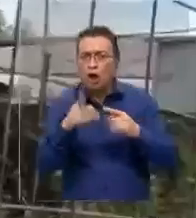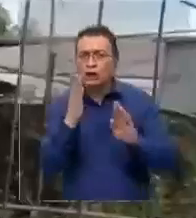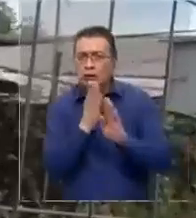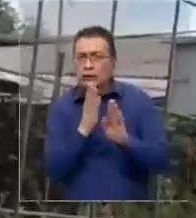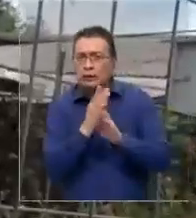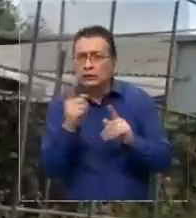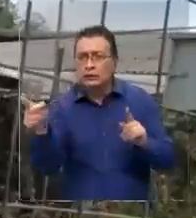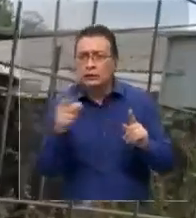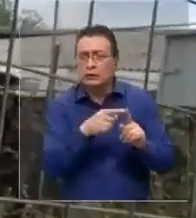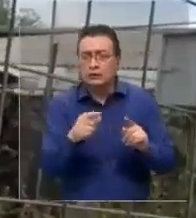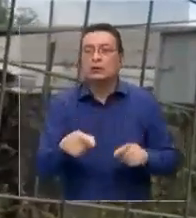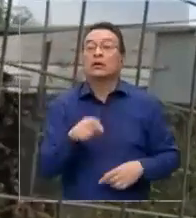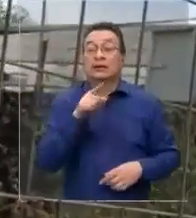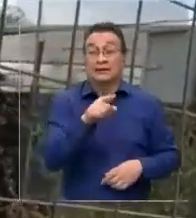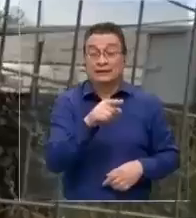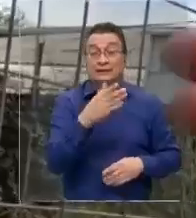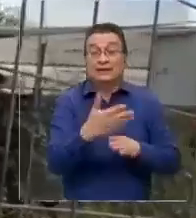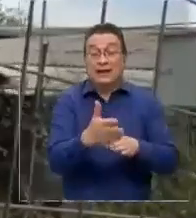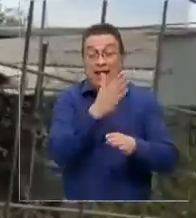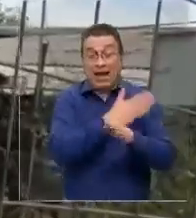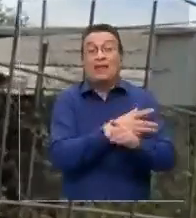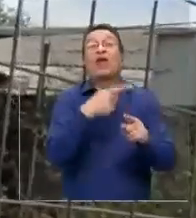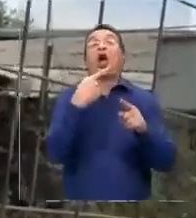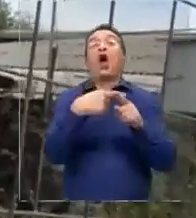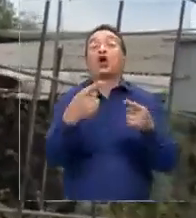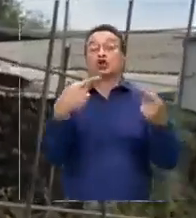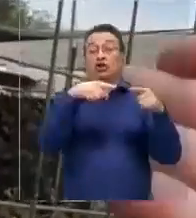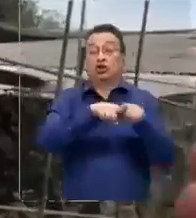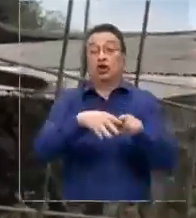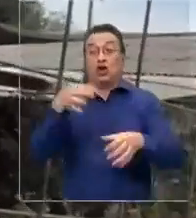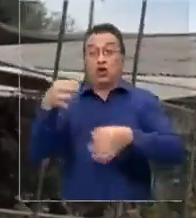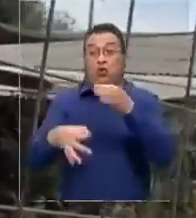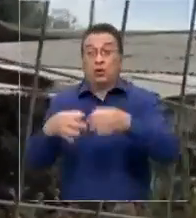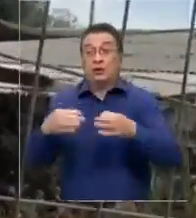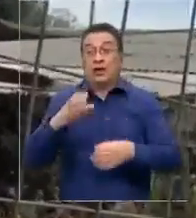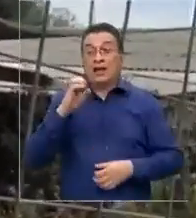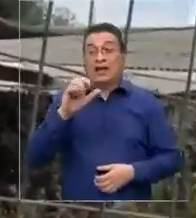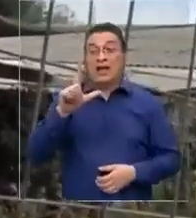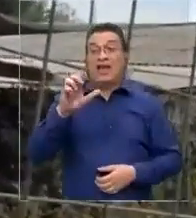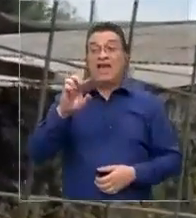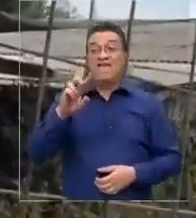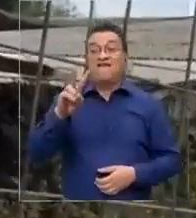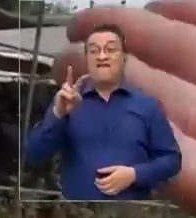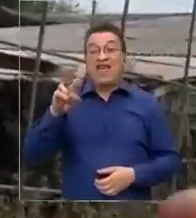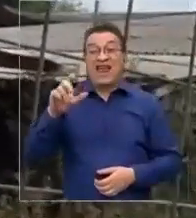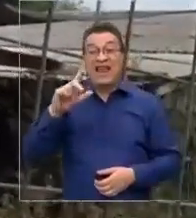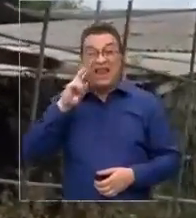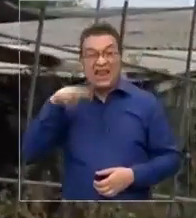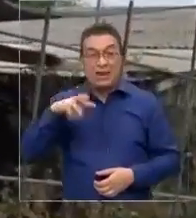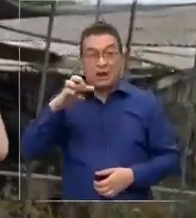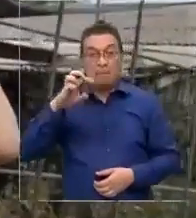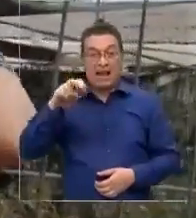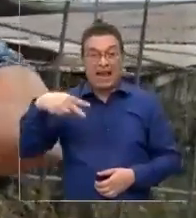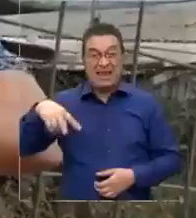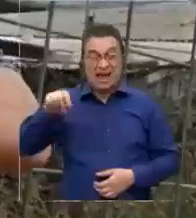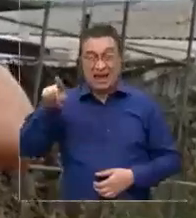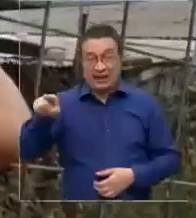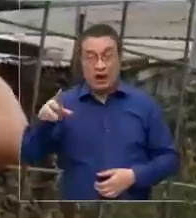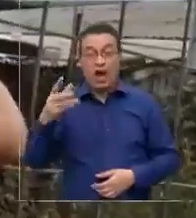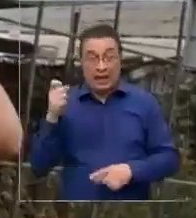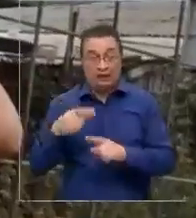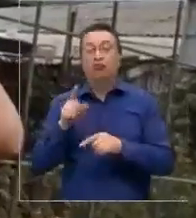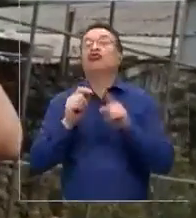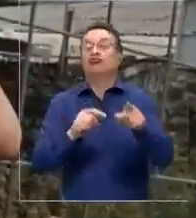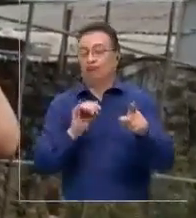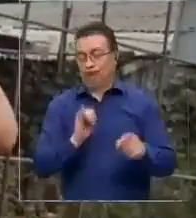magistrada. Cristian Cate de Cate tuvo otra pareja. ¿La jueza Evelyn Peña? ¿Jara? ¿Por Evelyn Peña alguna vez tuvieron algún